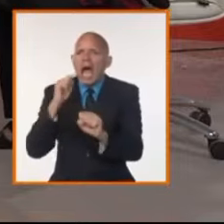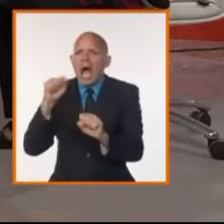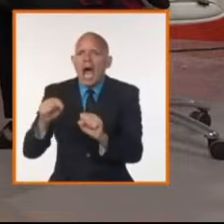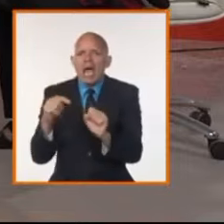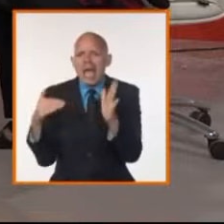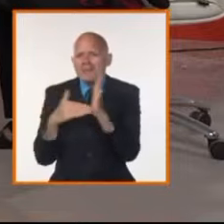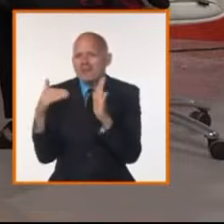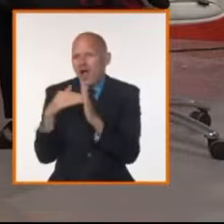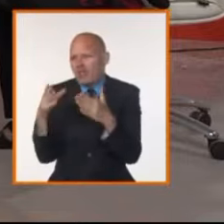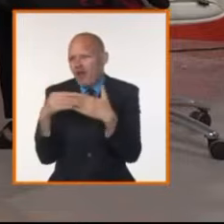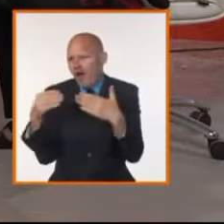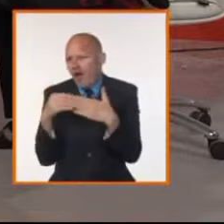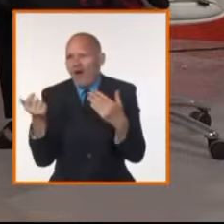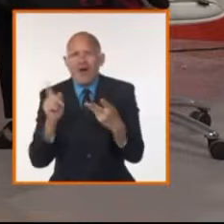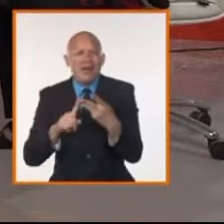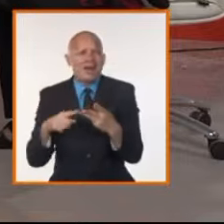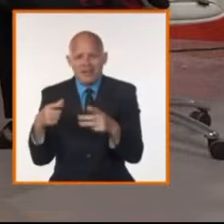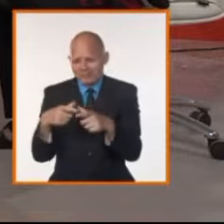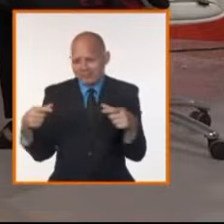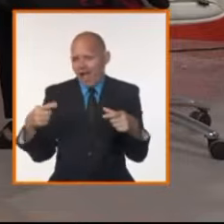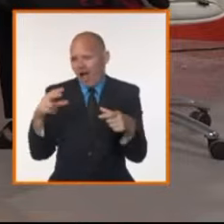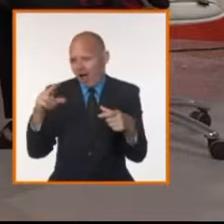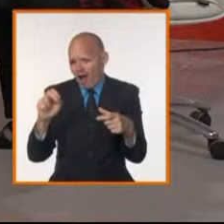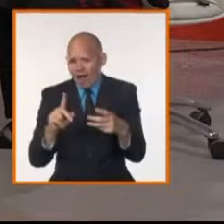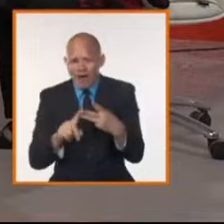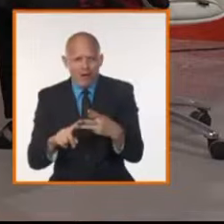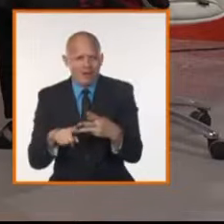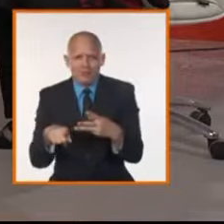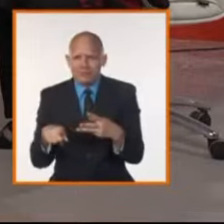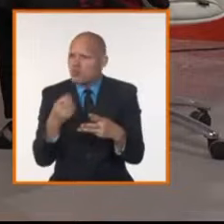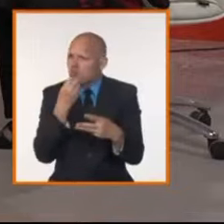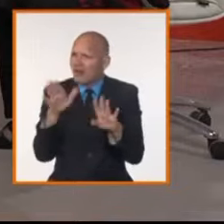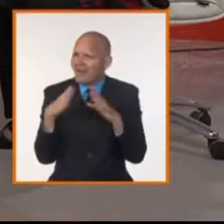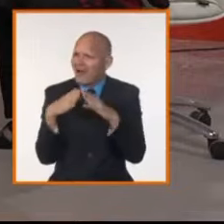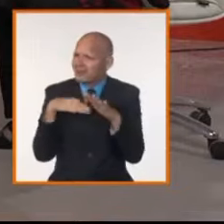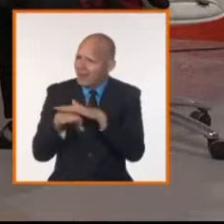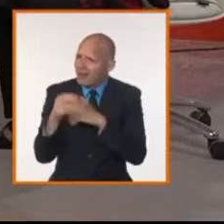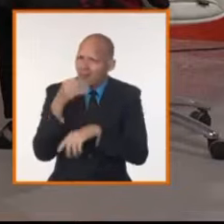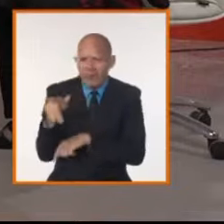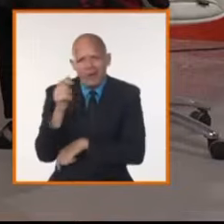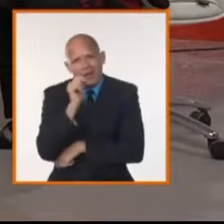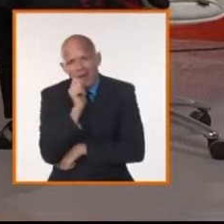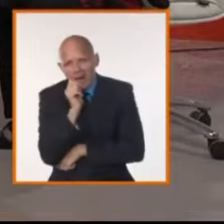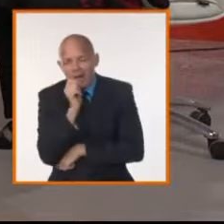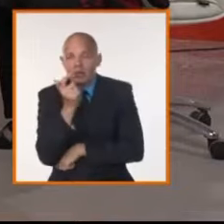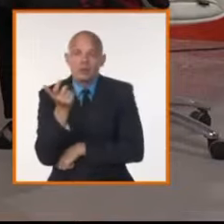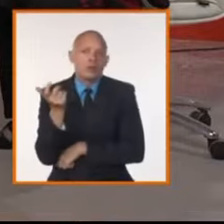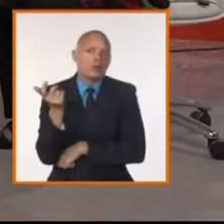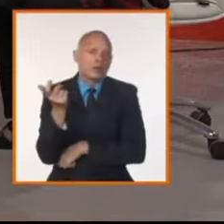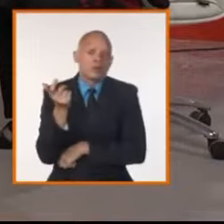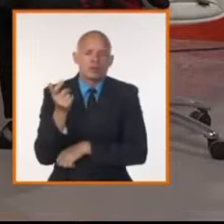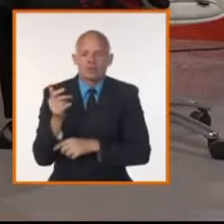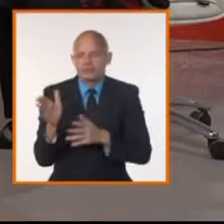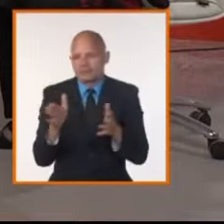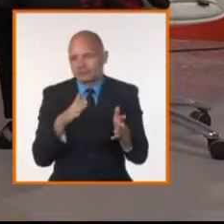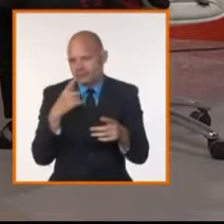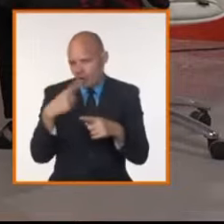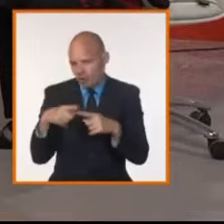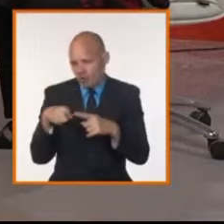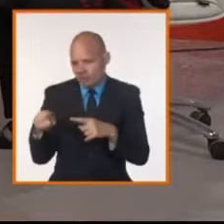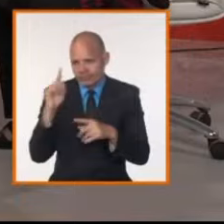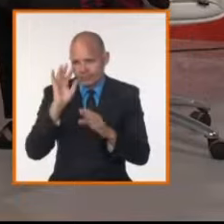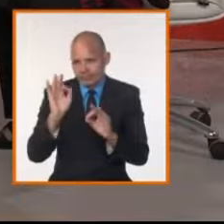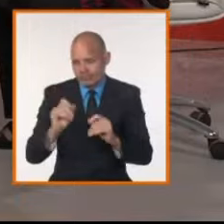pone en en crisis O sea la credibilidad incluso de esto de un político como él pone en crisis además